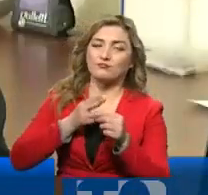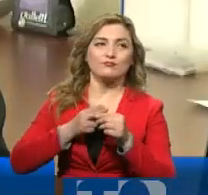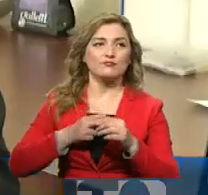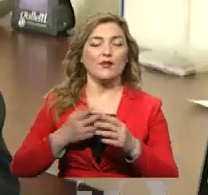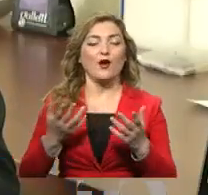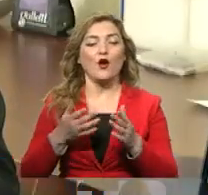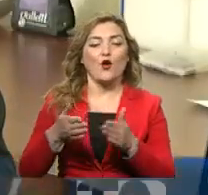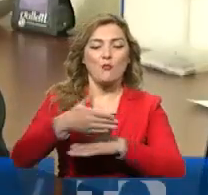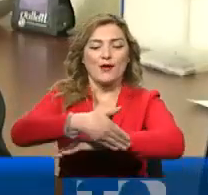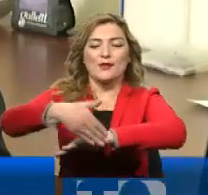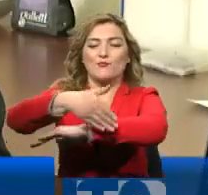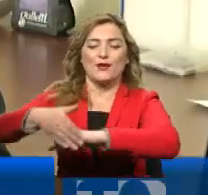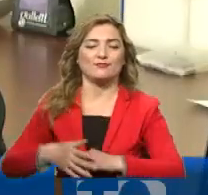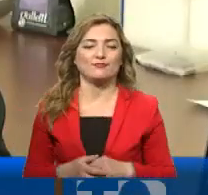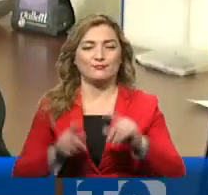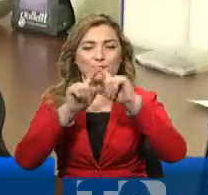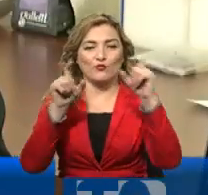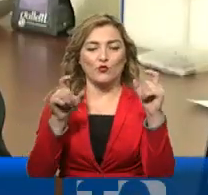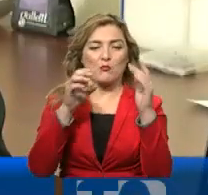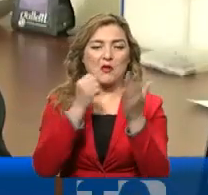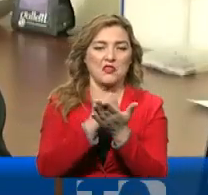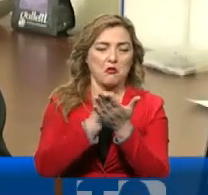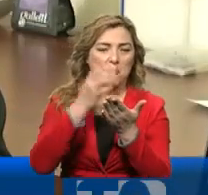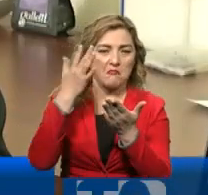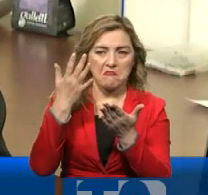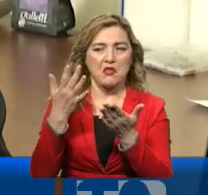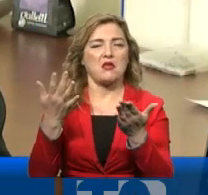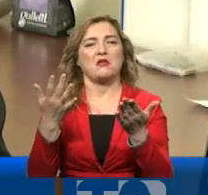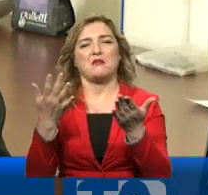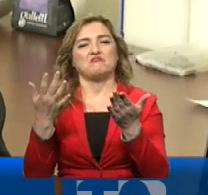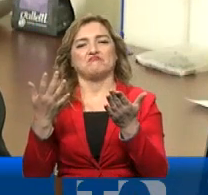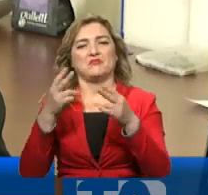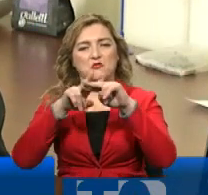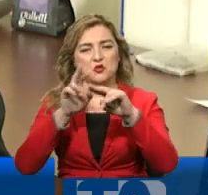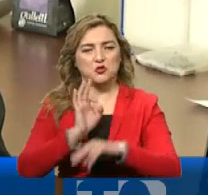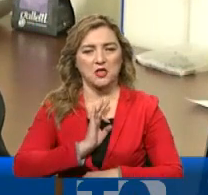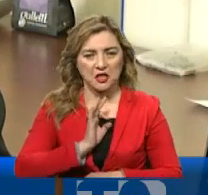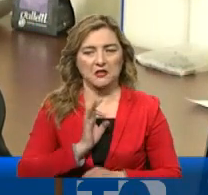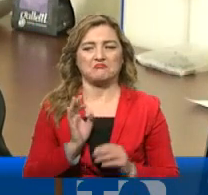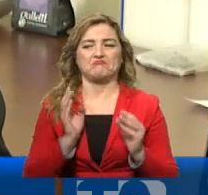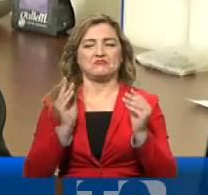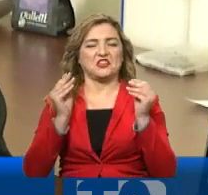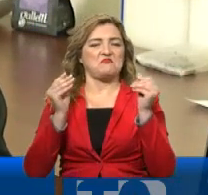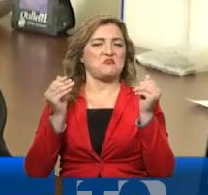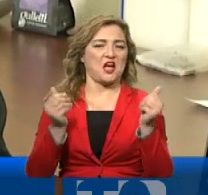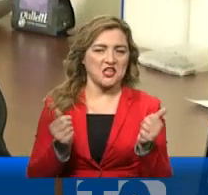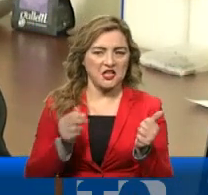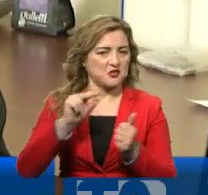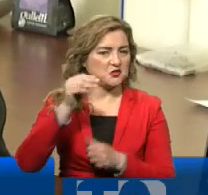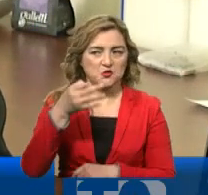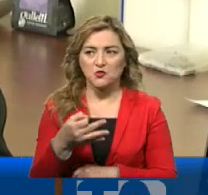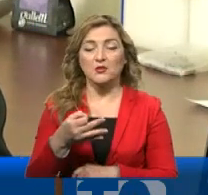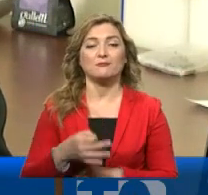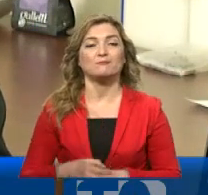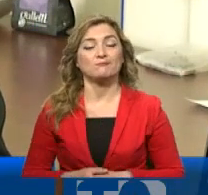bus que no tenga matrícula o revisión técnica vehicular vigente o que no cumpla con los parámetros de calidad de servicio exigidos por la ordenanza y la